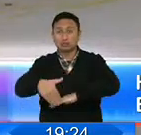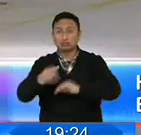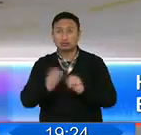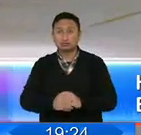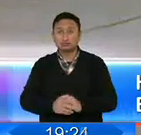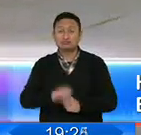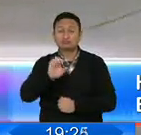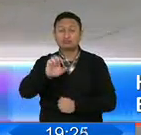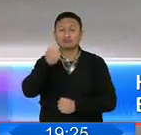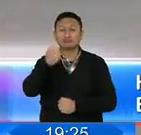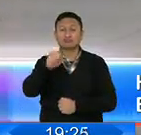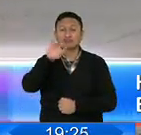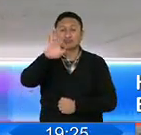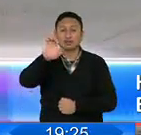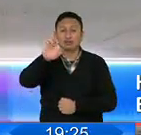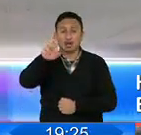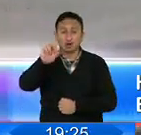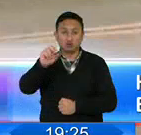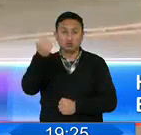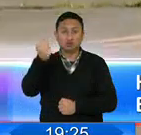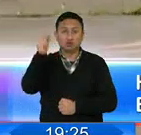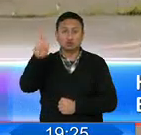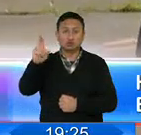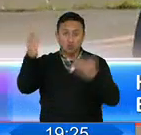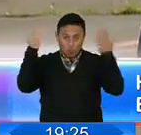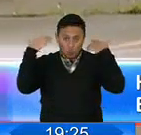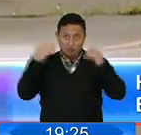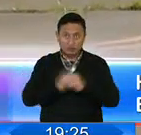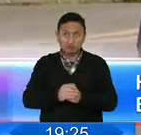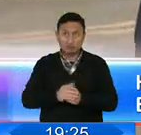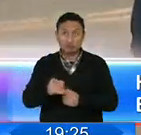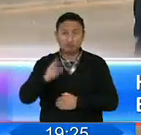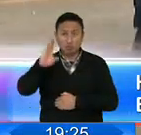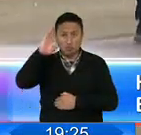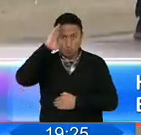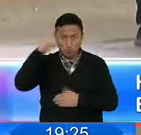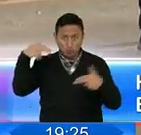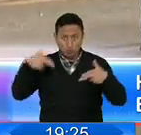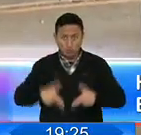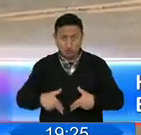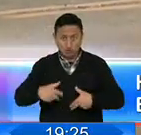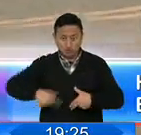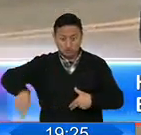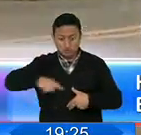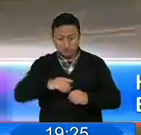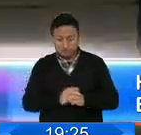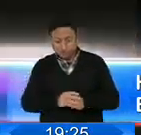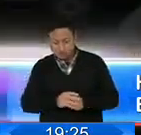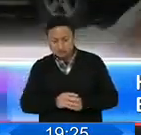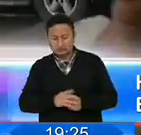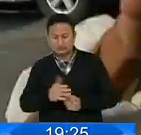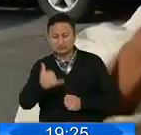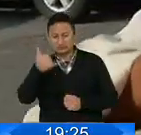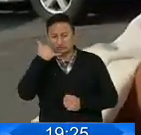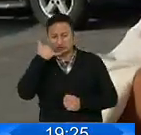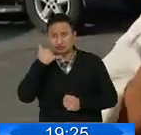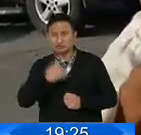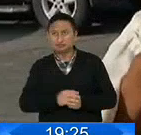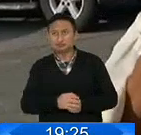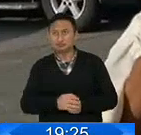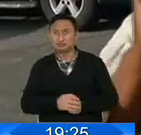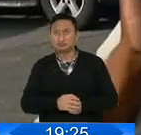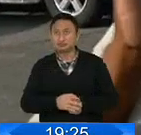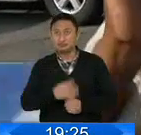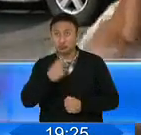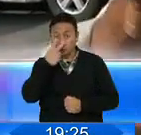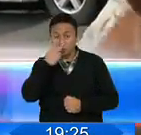Los Esteros, sur de Guayaquil, hasta que un guardia de seguridad del sector dio aviso. Nomás vi eso pensando